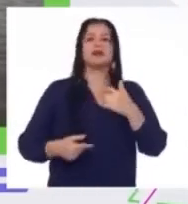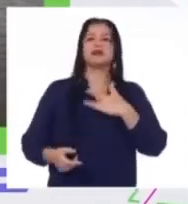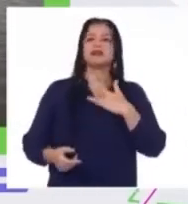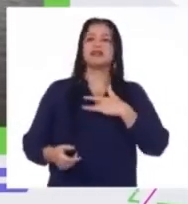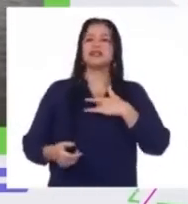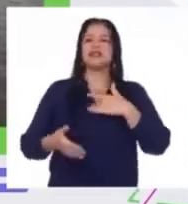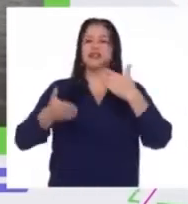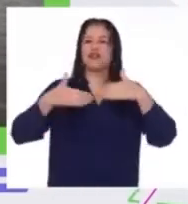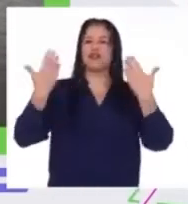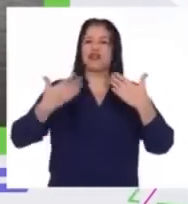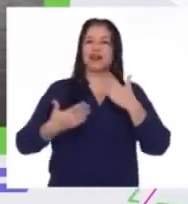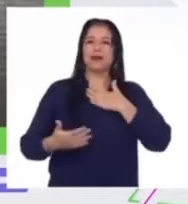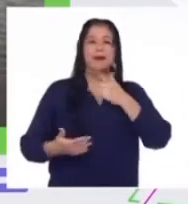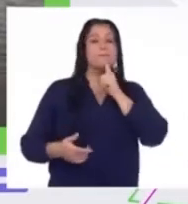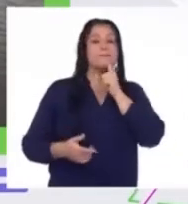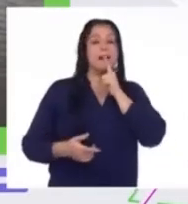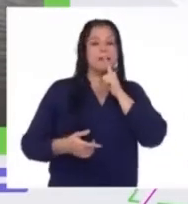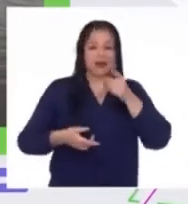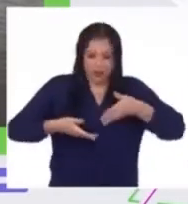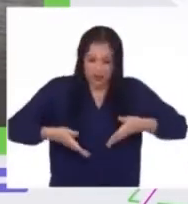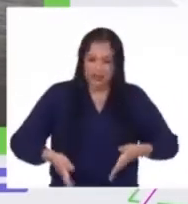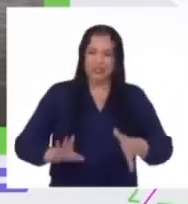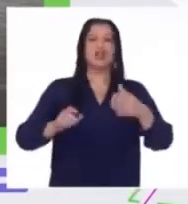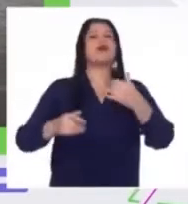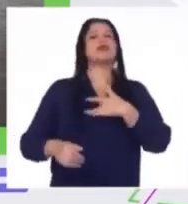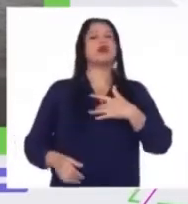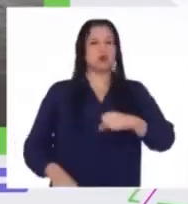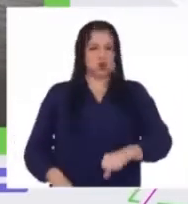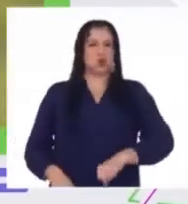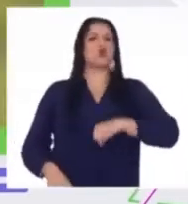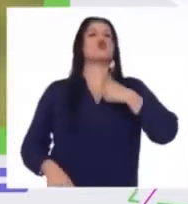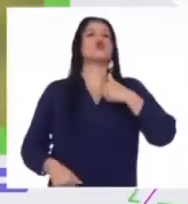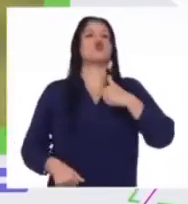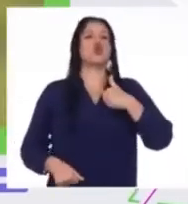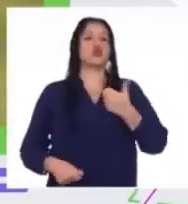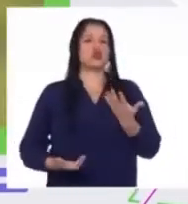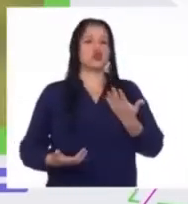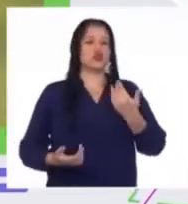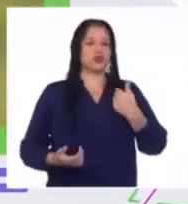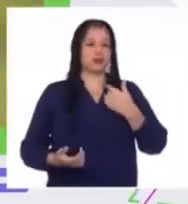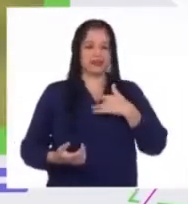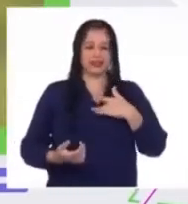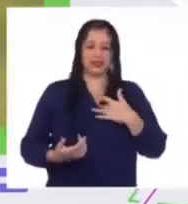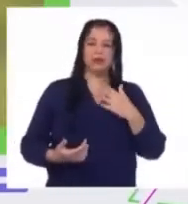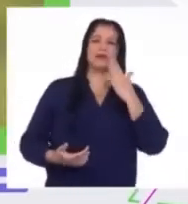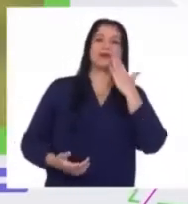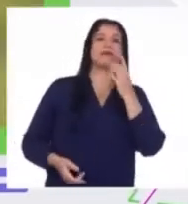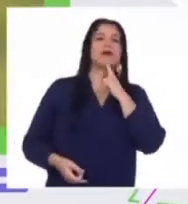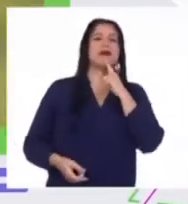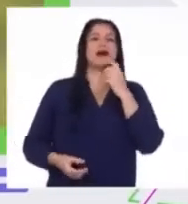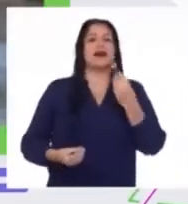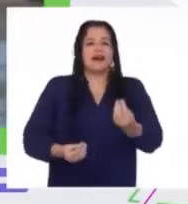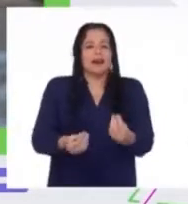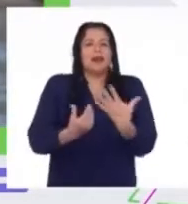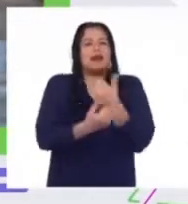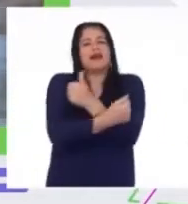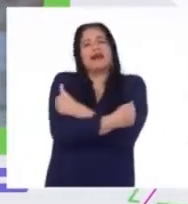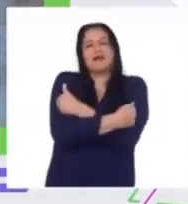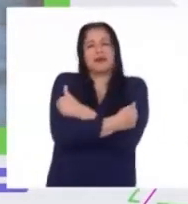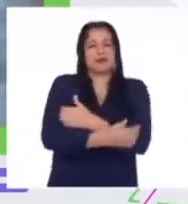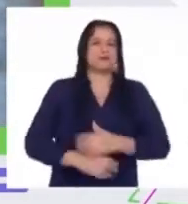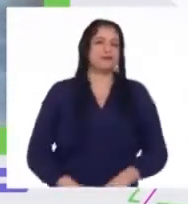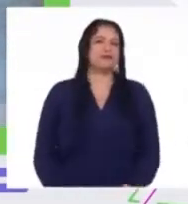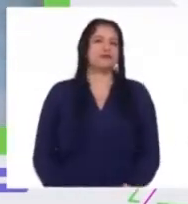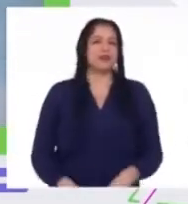contento al que mi papá me había traído al mundo, tan orgulloso de tener al mundo a mí, estoy muy contenta de mis padres que tienen tanto amor a mí,